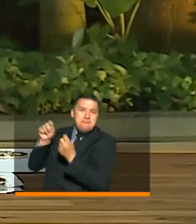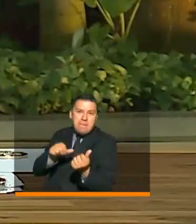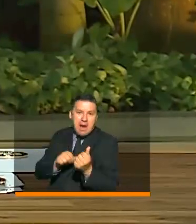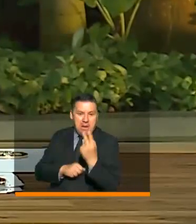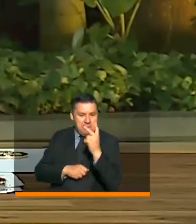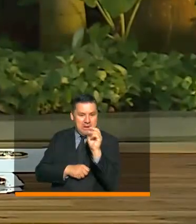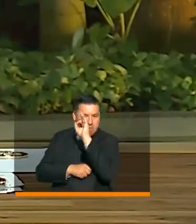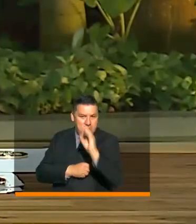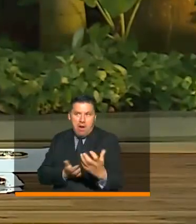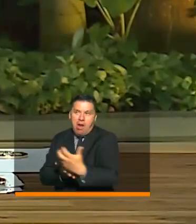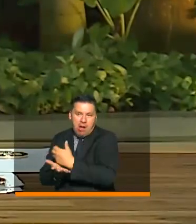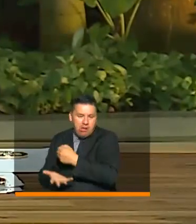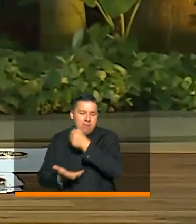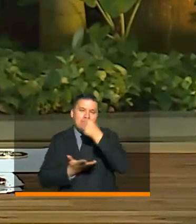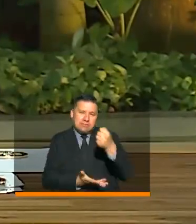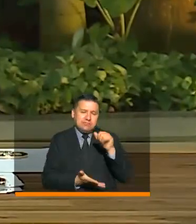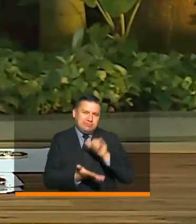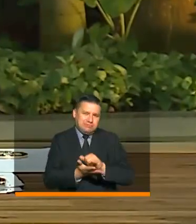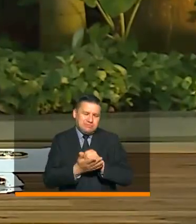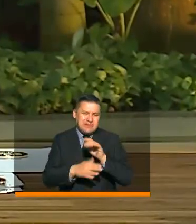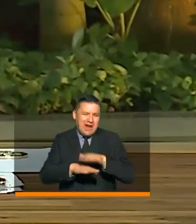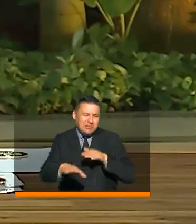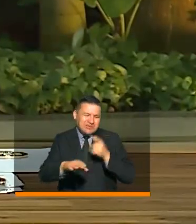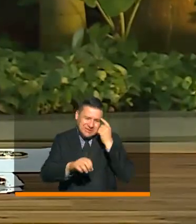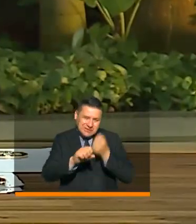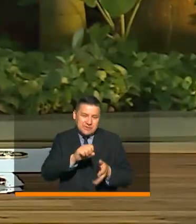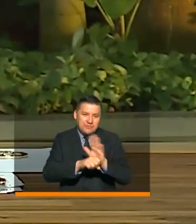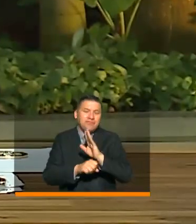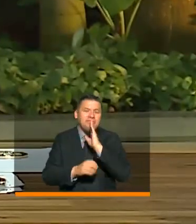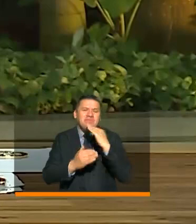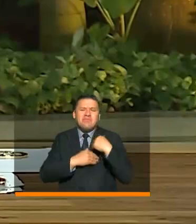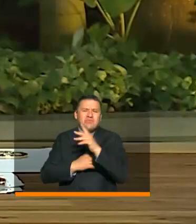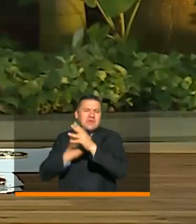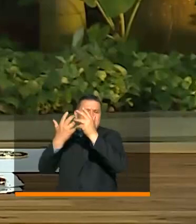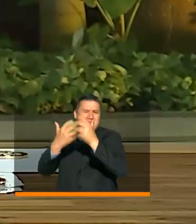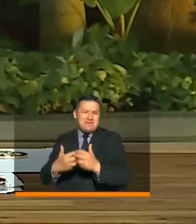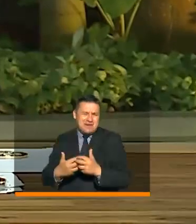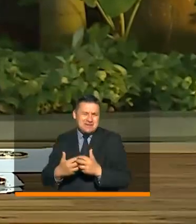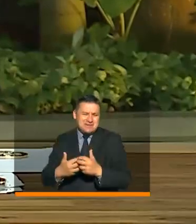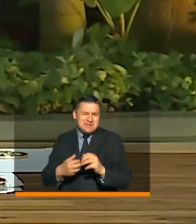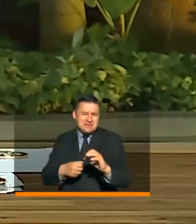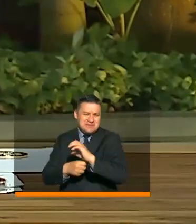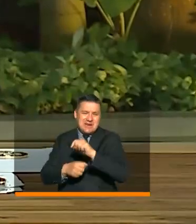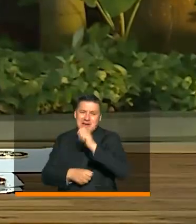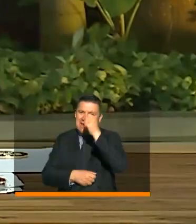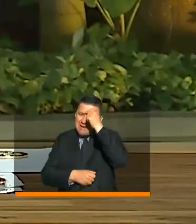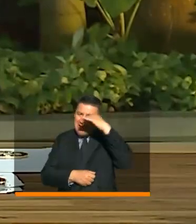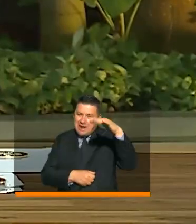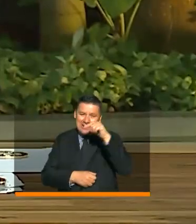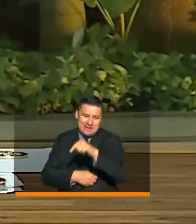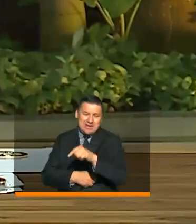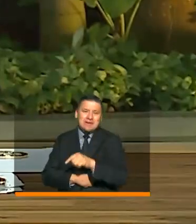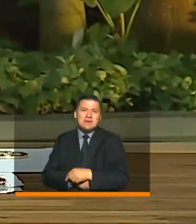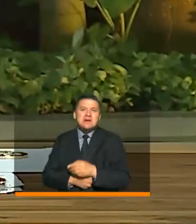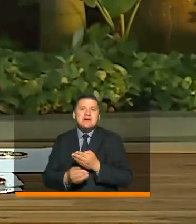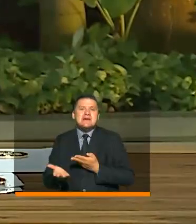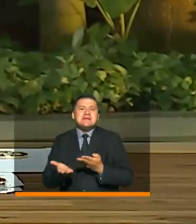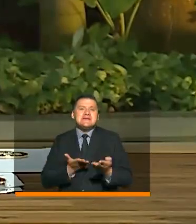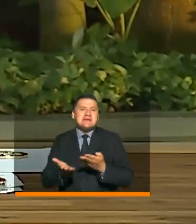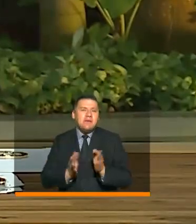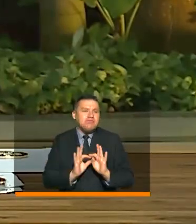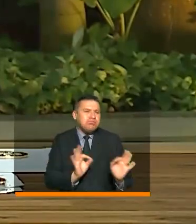o más con ocasión a la pandemia. Hoy el turno es para una empresa de esta ciudad de Cartagena de Indias,